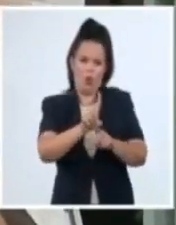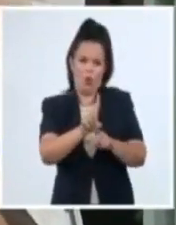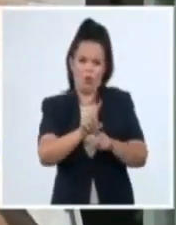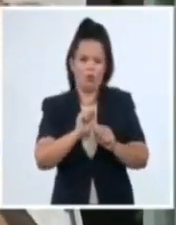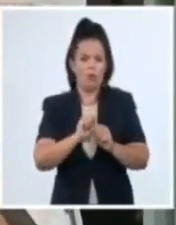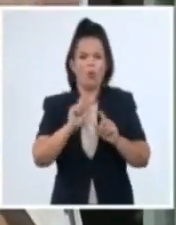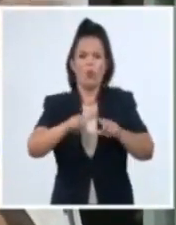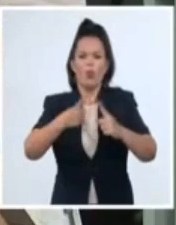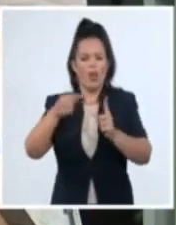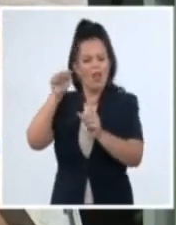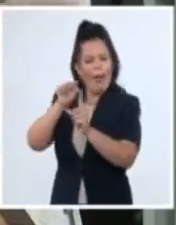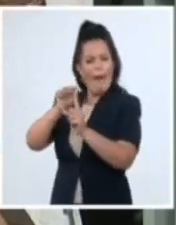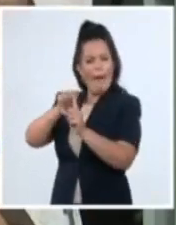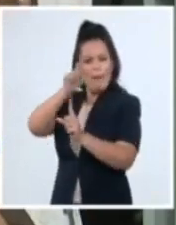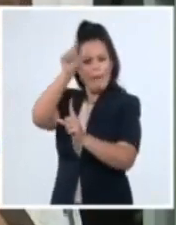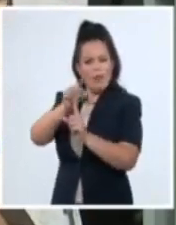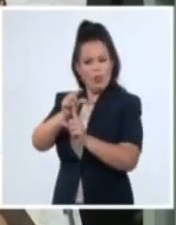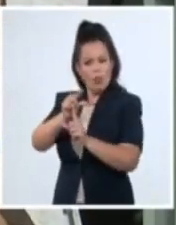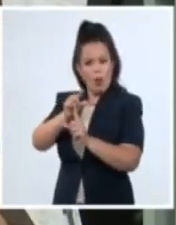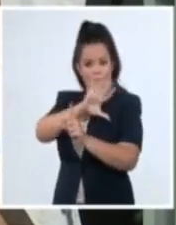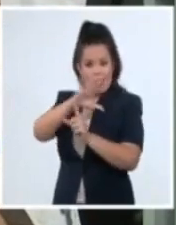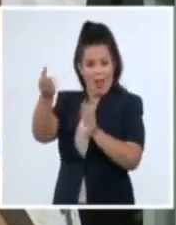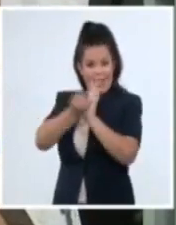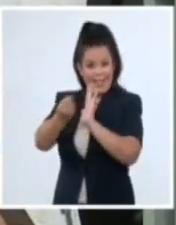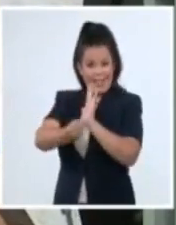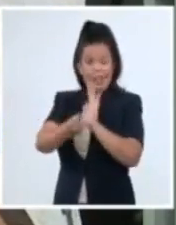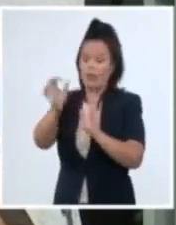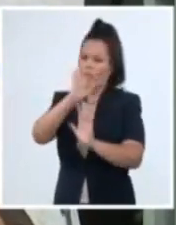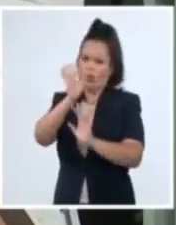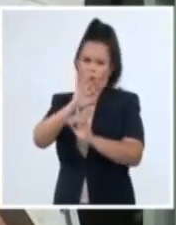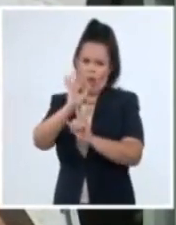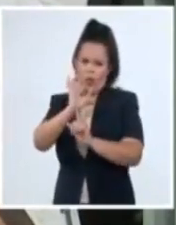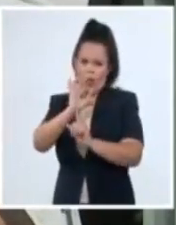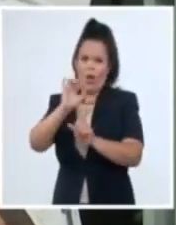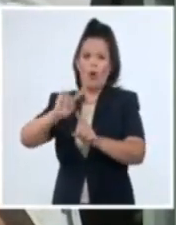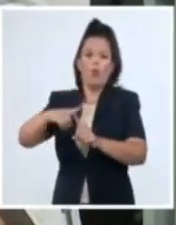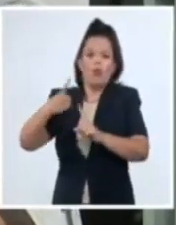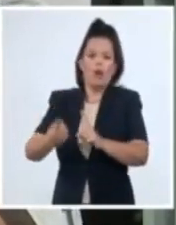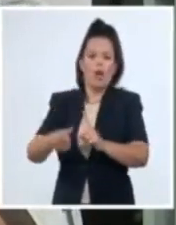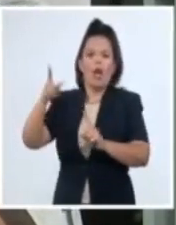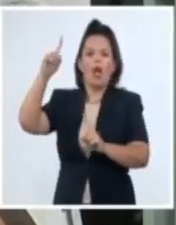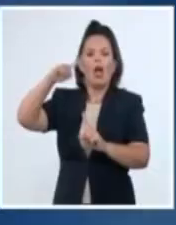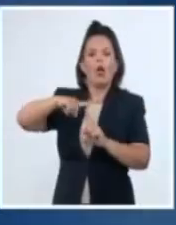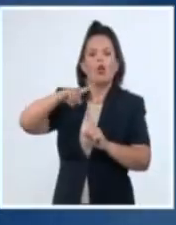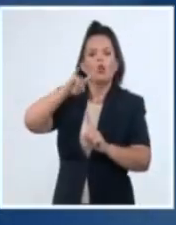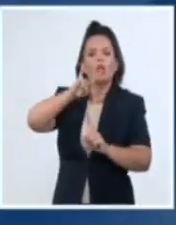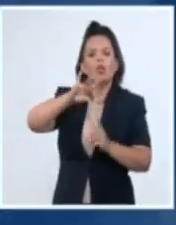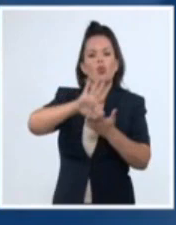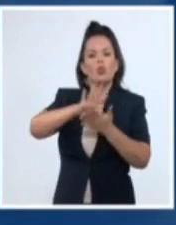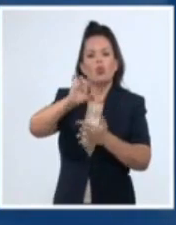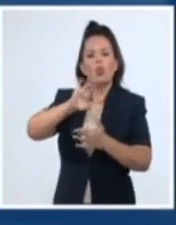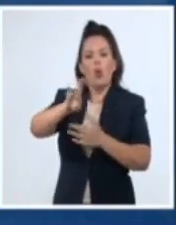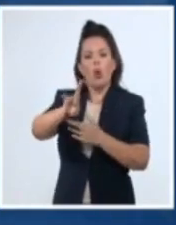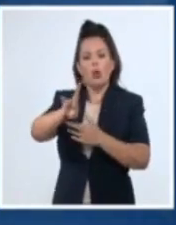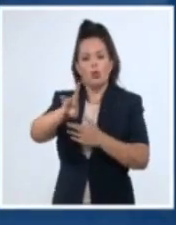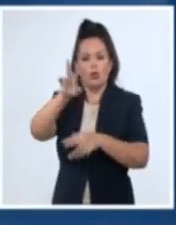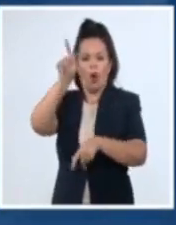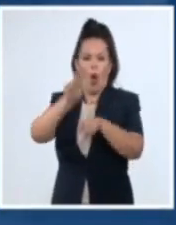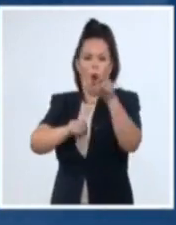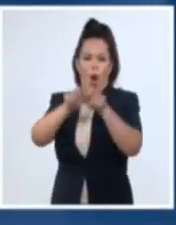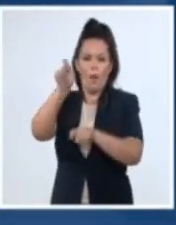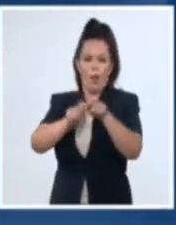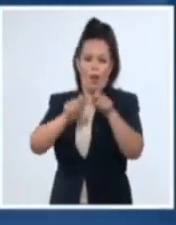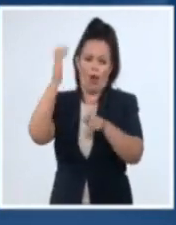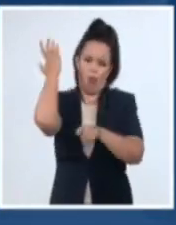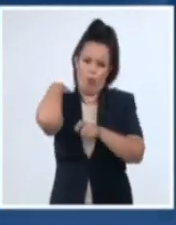de padecer de cáncer o en un paciente que ya tiene un tumor operado, en este caso un tumor de pulmón. Este sería el segundo